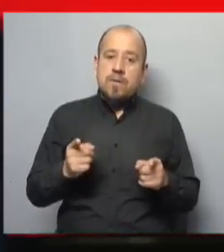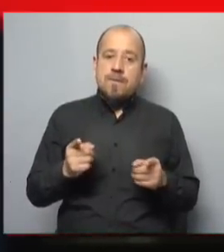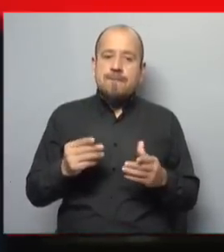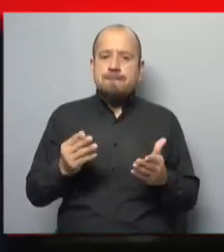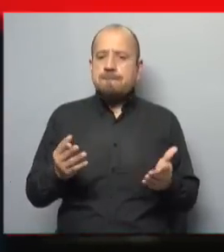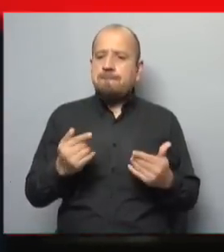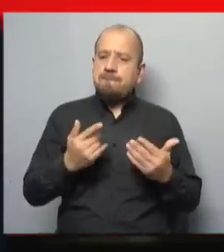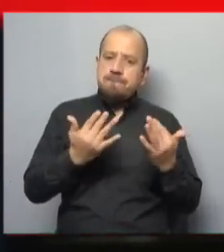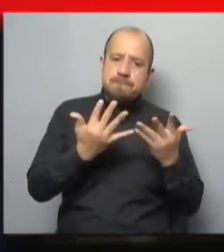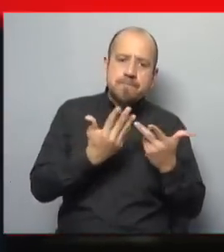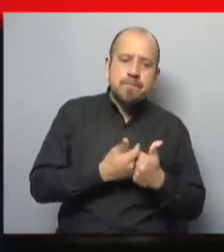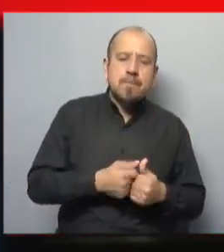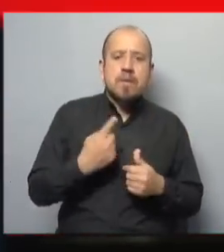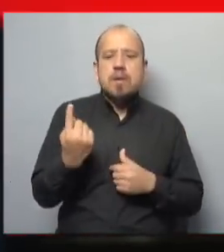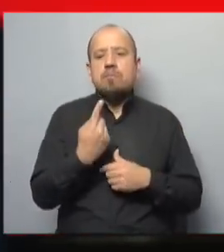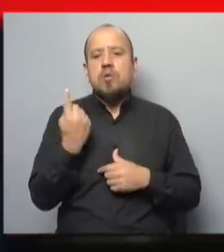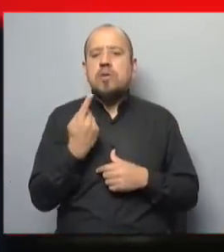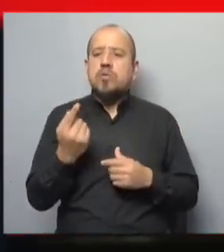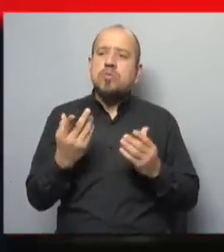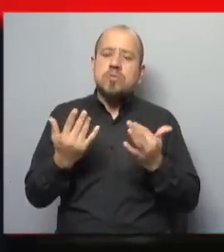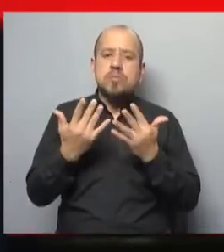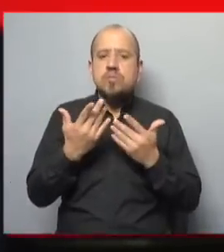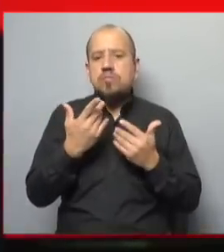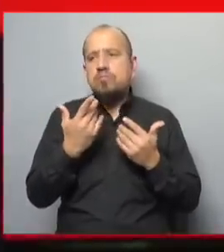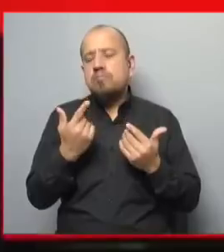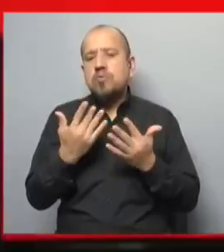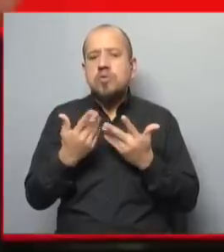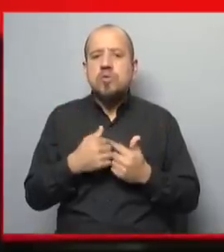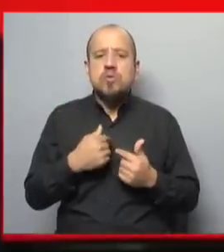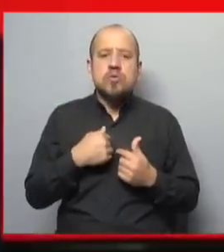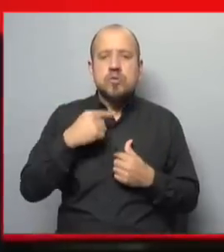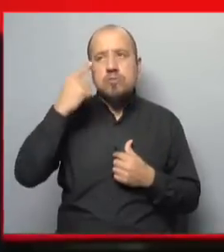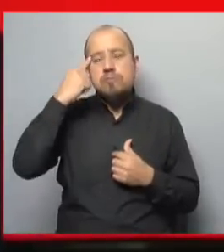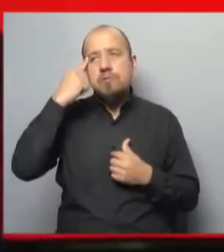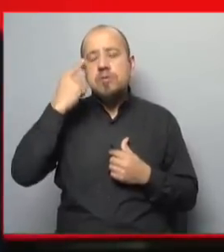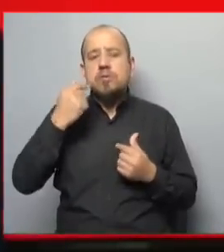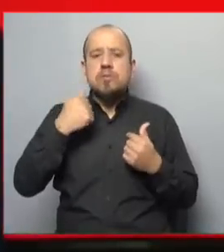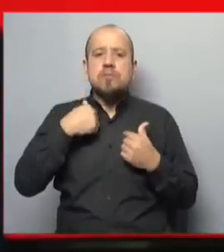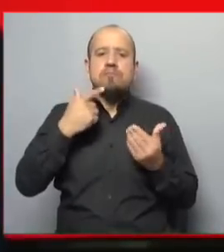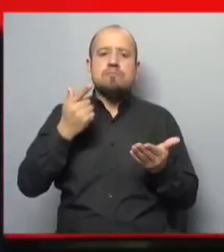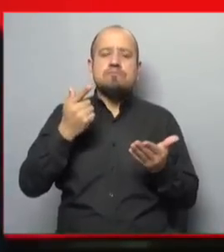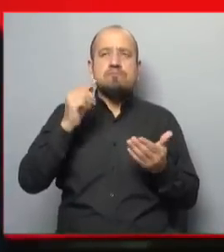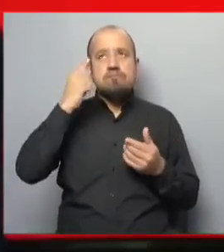organizativa a nivel de los torneos no sé yo lo veo como una me parece una idea buena